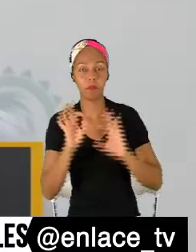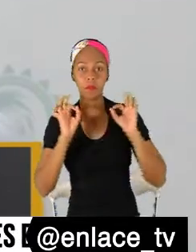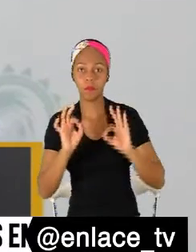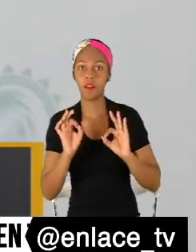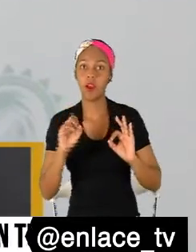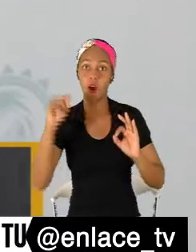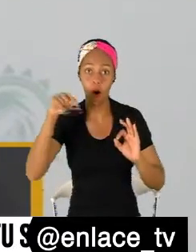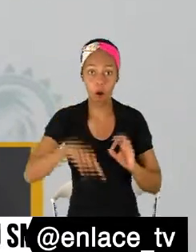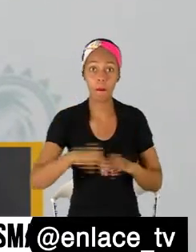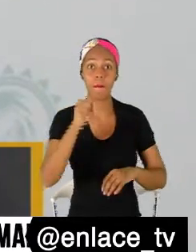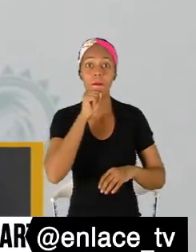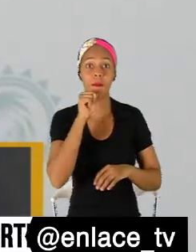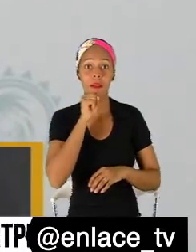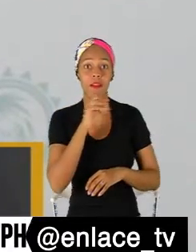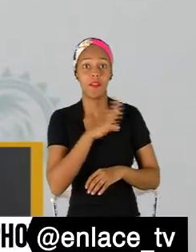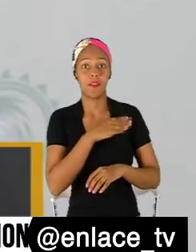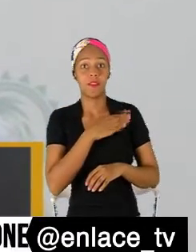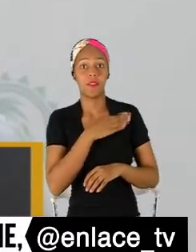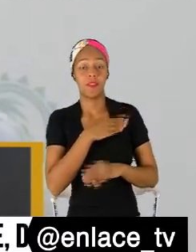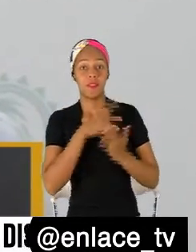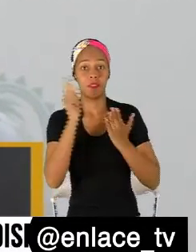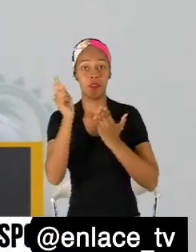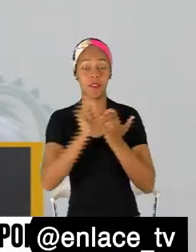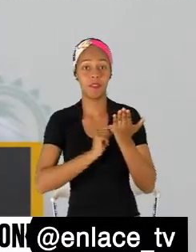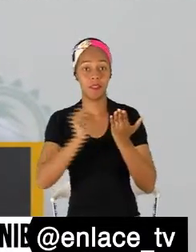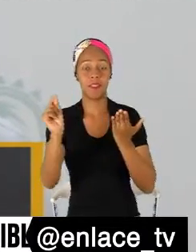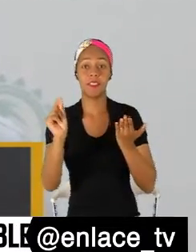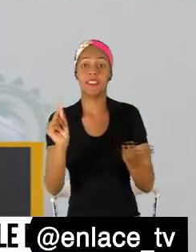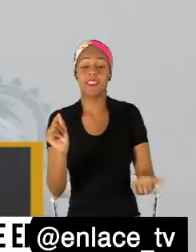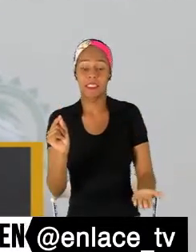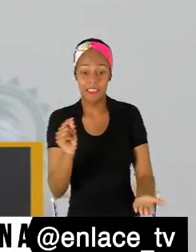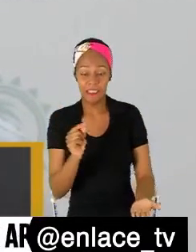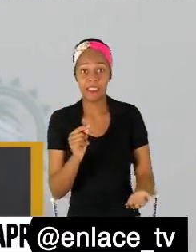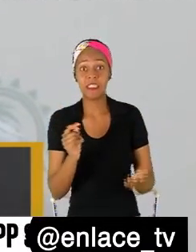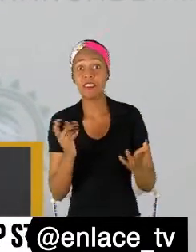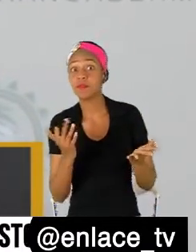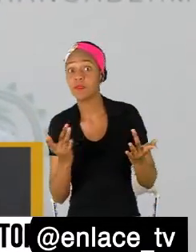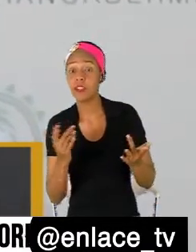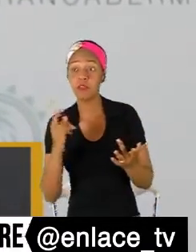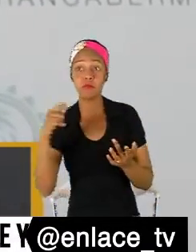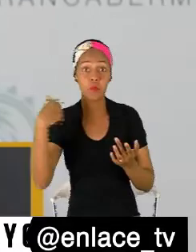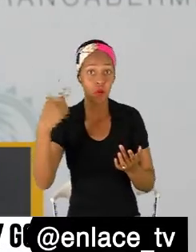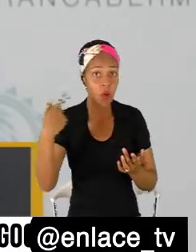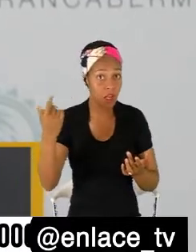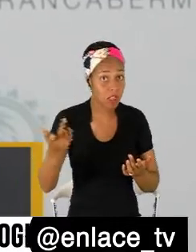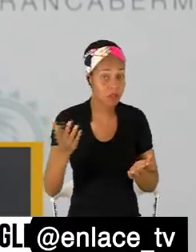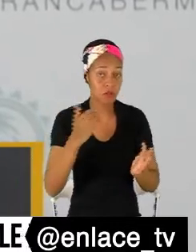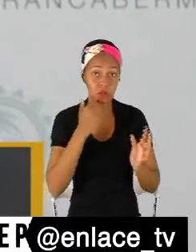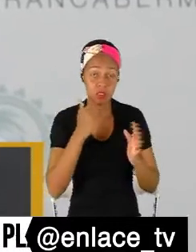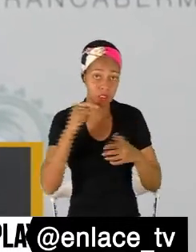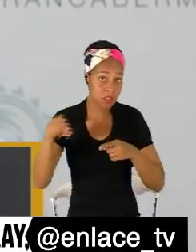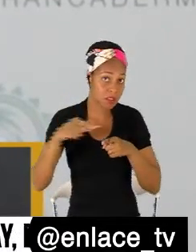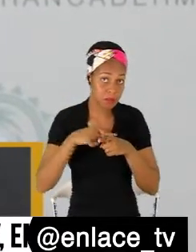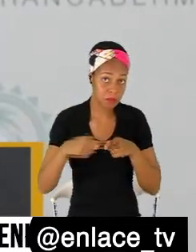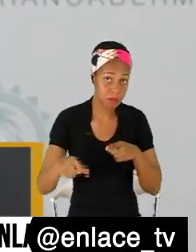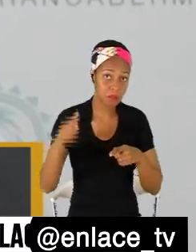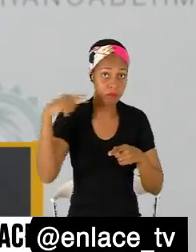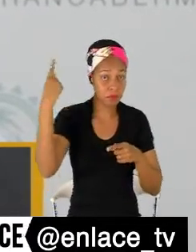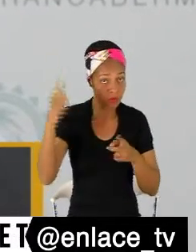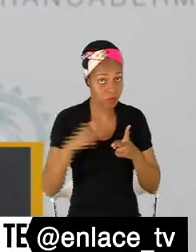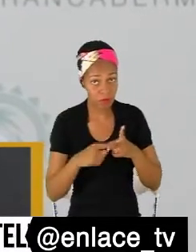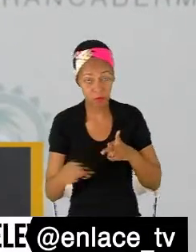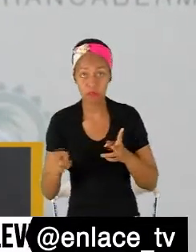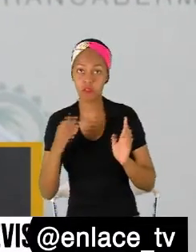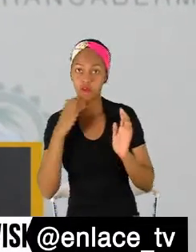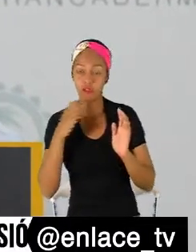gana Barranca Bermeja con esta aprobación y bueno, y esperemos que en los próximos días ya este proyecto de acuerdo o este